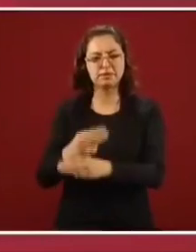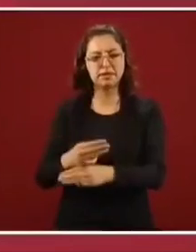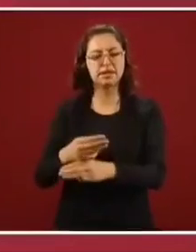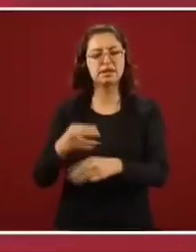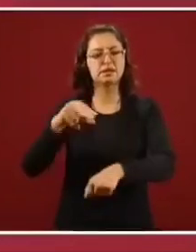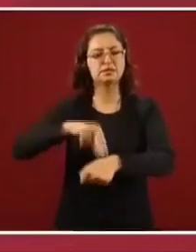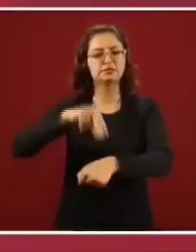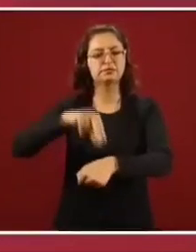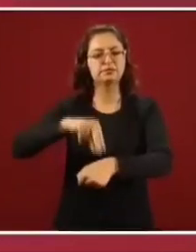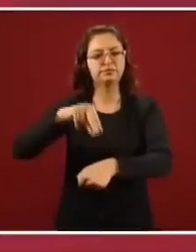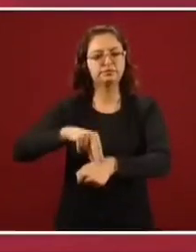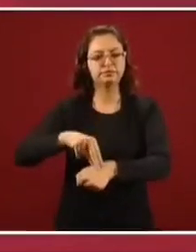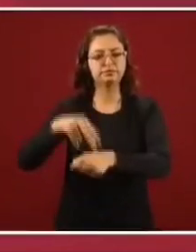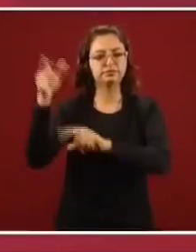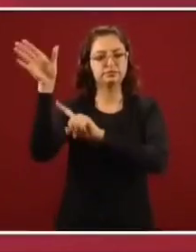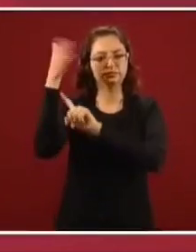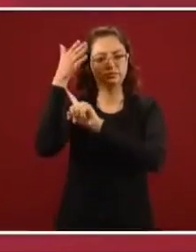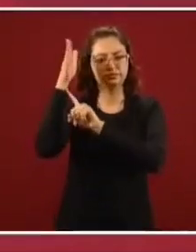ambulancias,